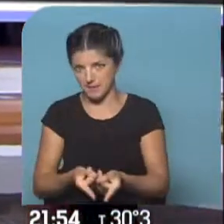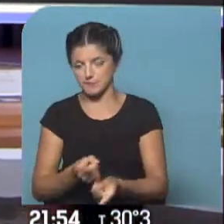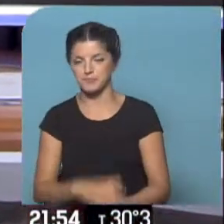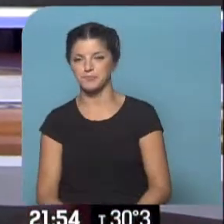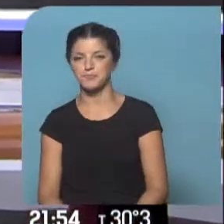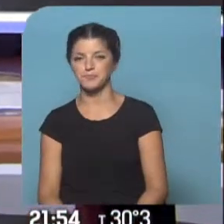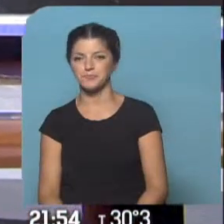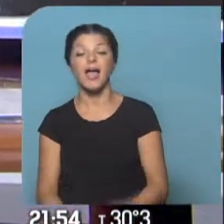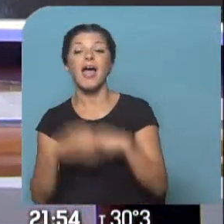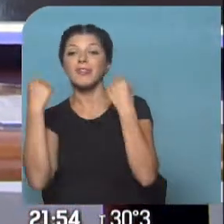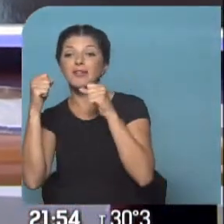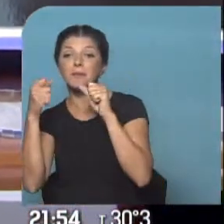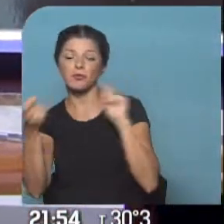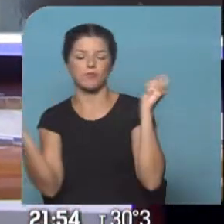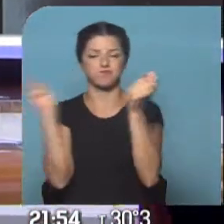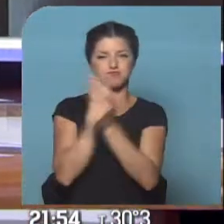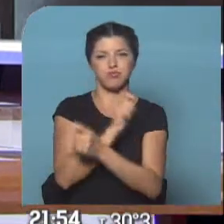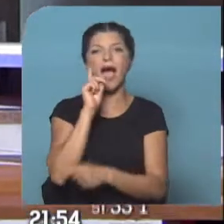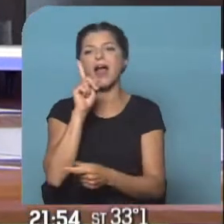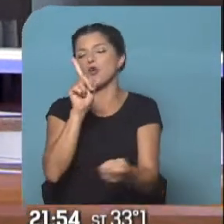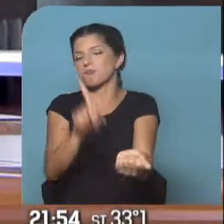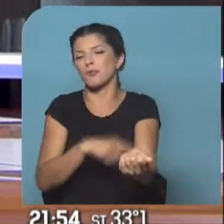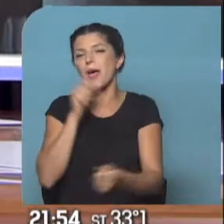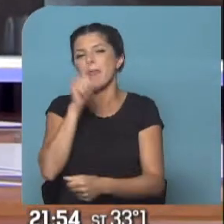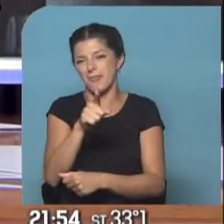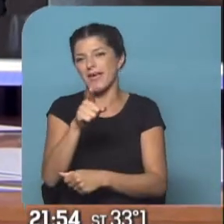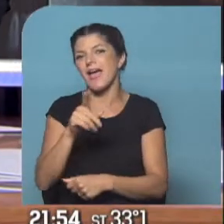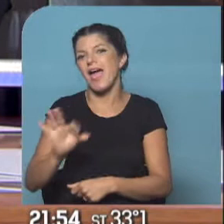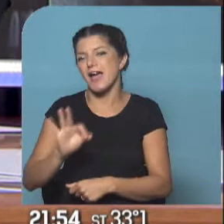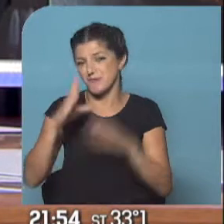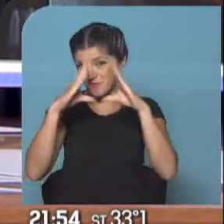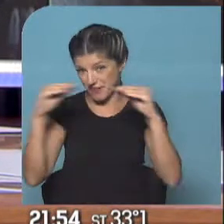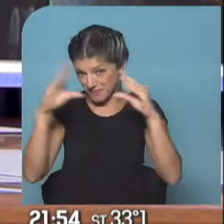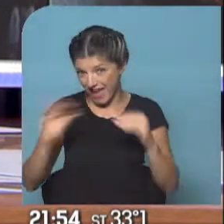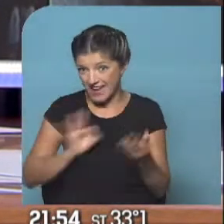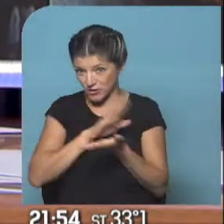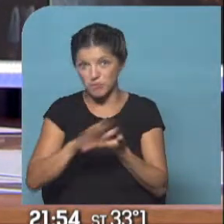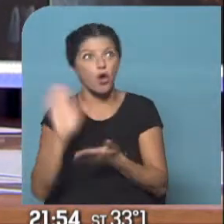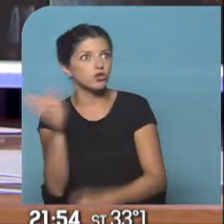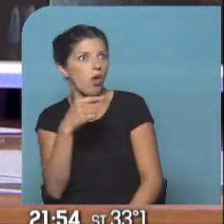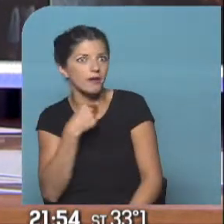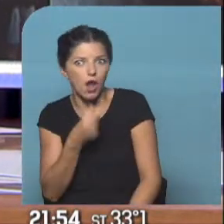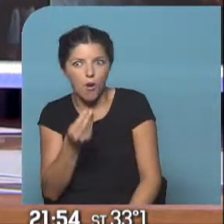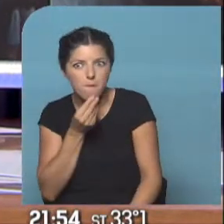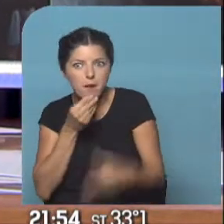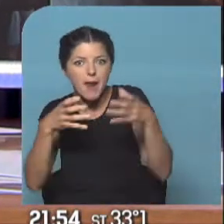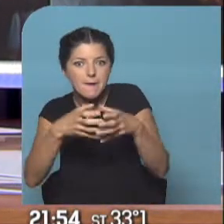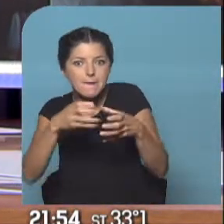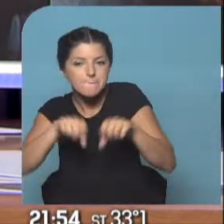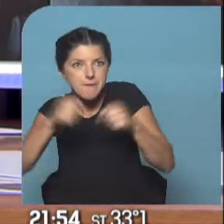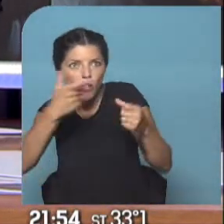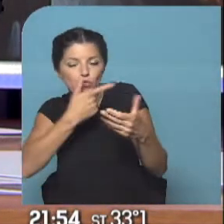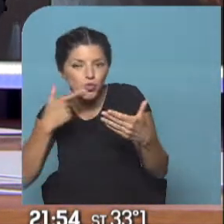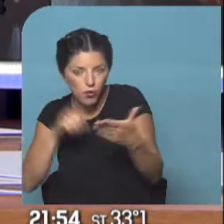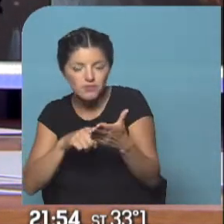Y del deporte, Gabriela, pasamos a un clásico, pero de las fiestas de fin de año. Claro, exactamente. Todo el mundo quiere comer pan dulce, pero no cualquiera. El de Plaza Mayor, el